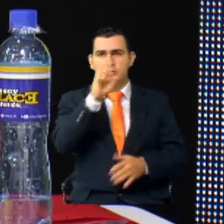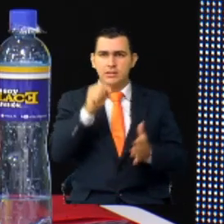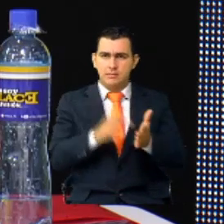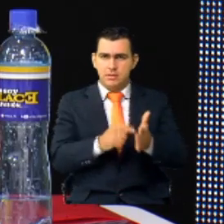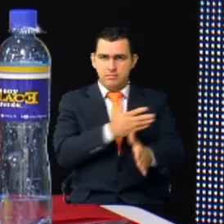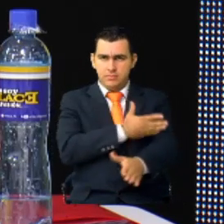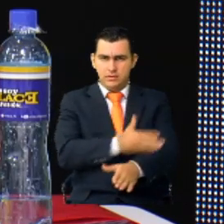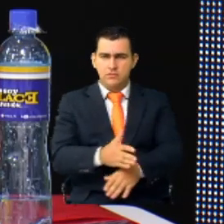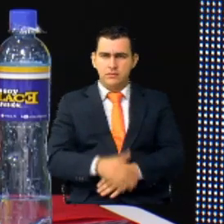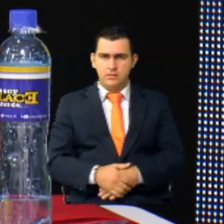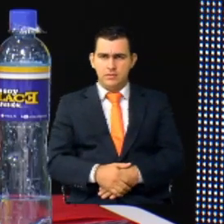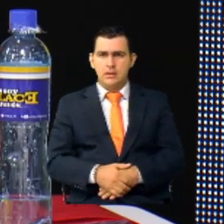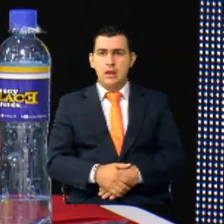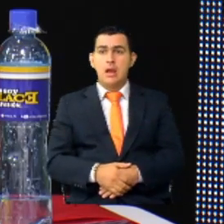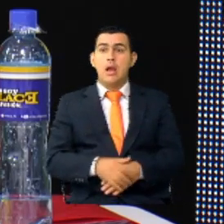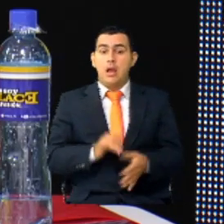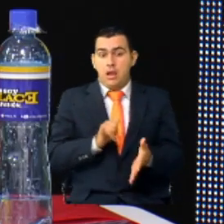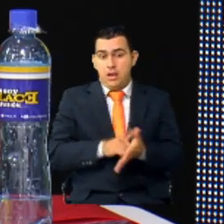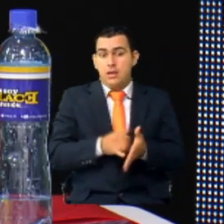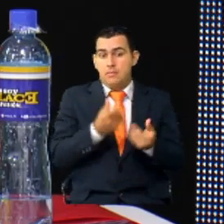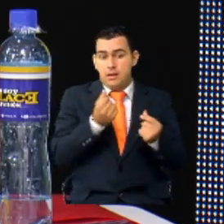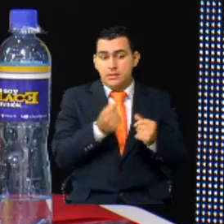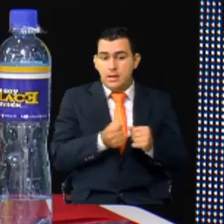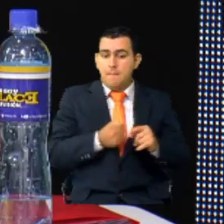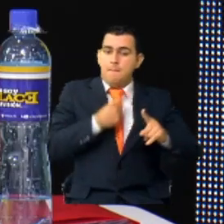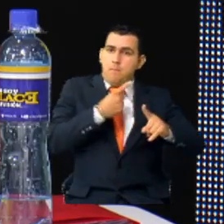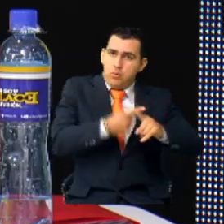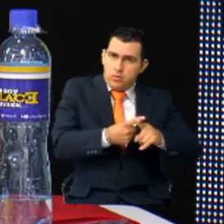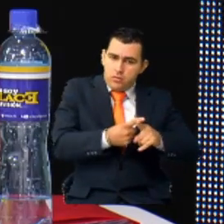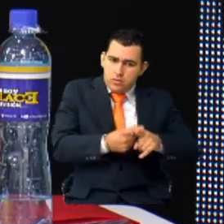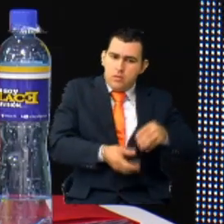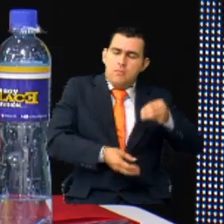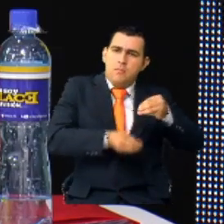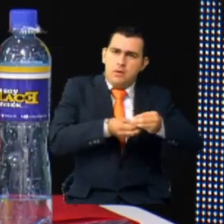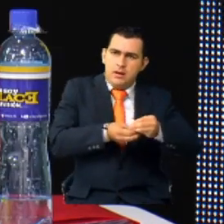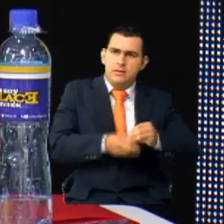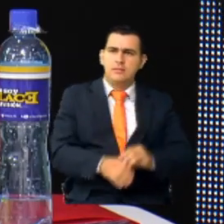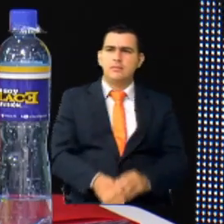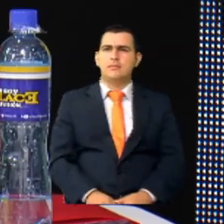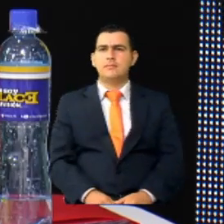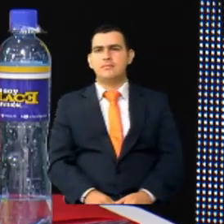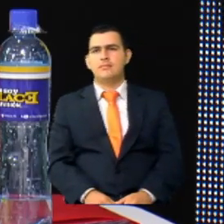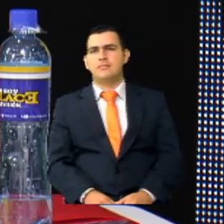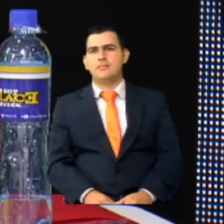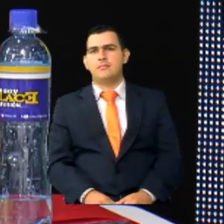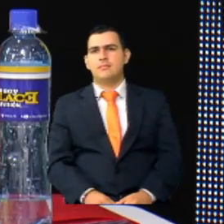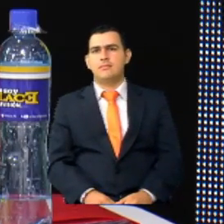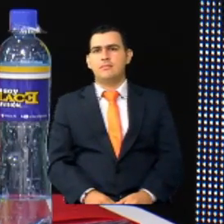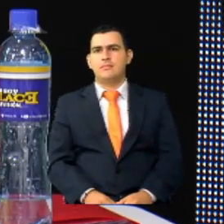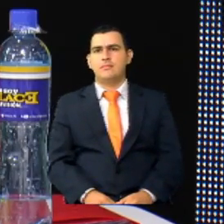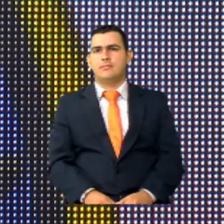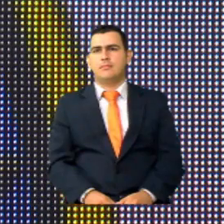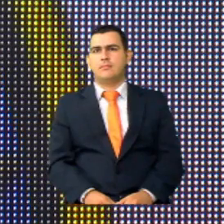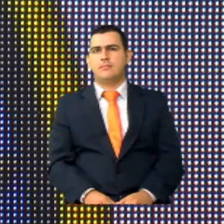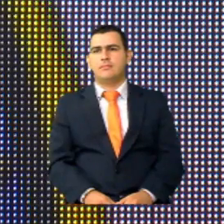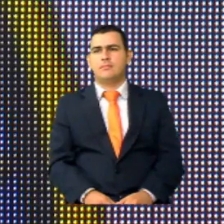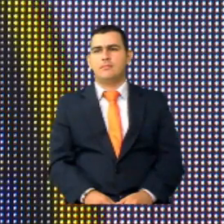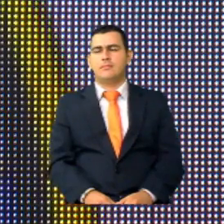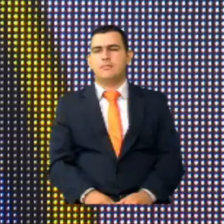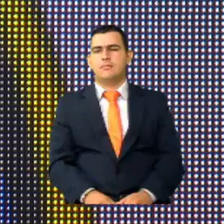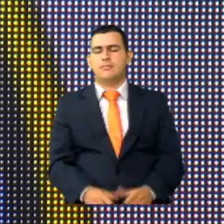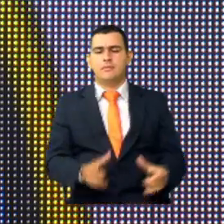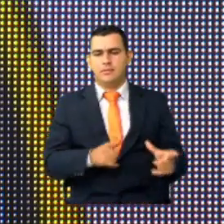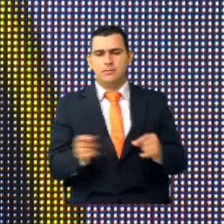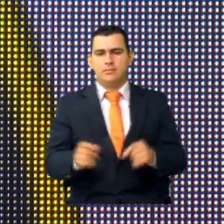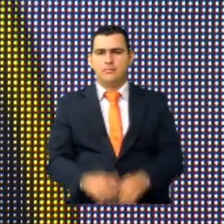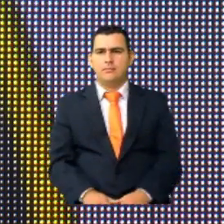pesos. Entonces, ahí están, hay que multiplicar más lo que recogen el tema de la ciudad. Listo, candidato, tiempo de su réplica.